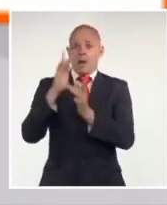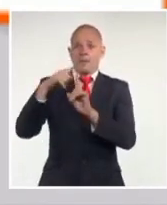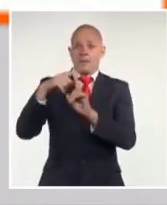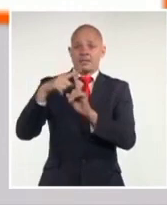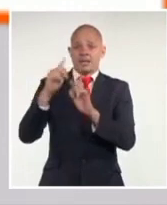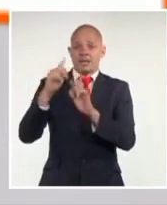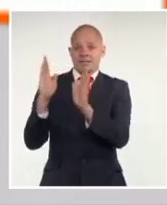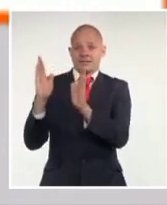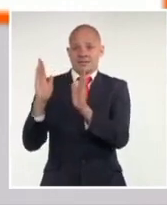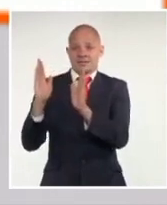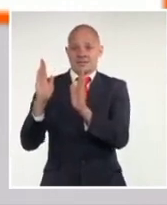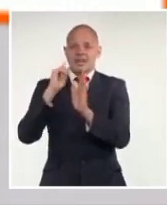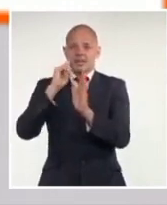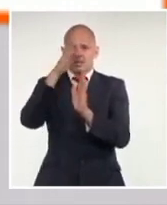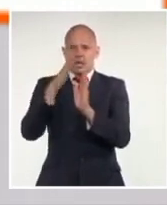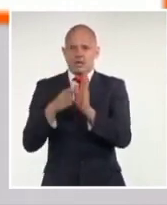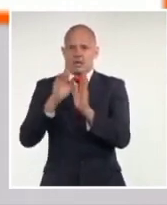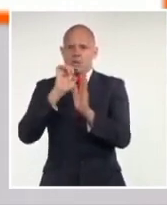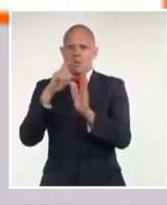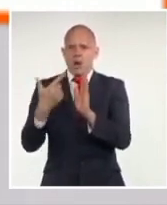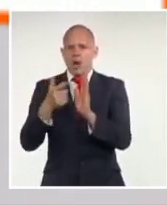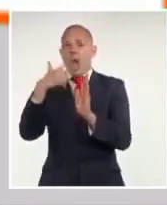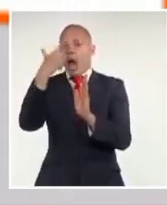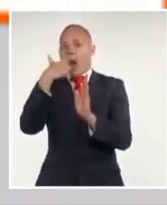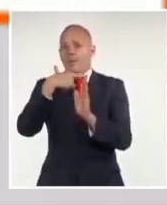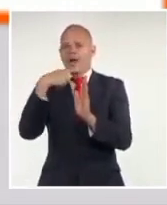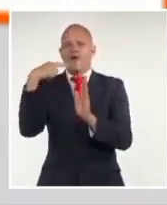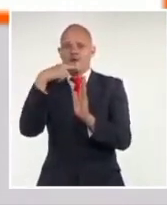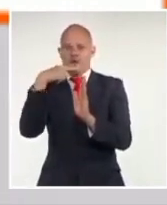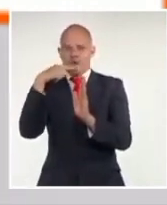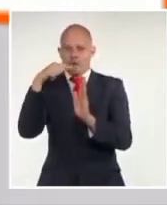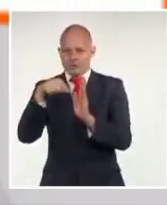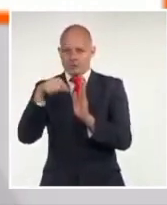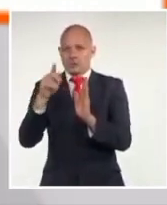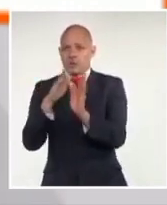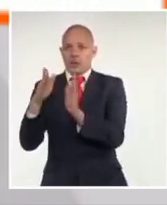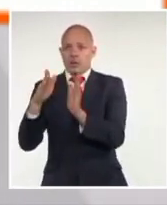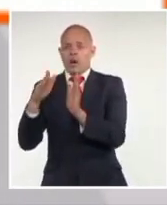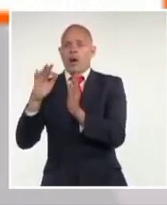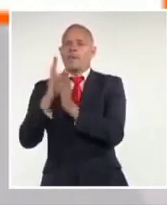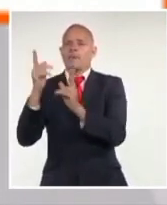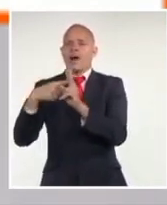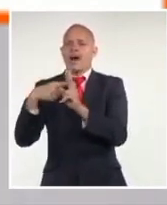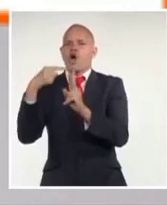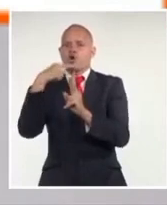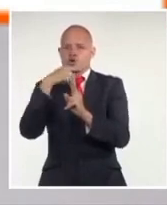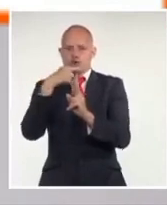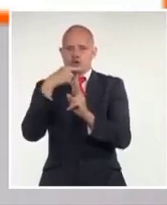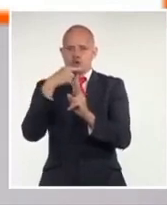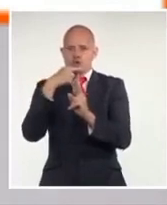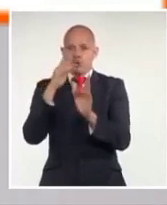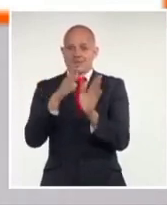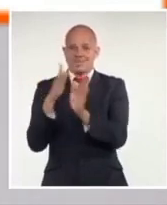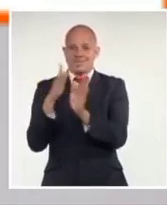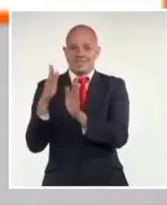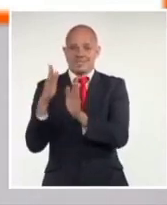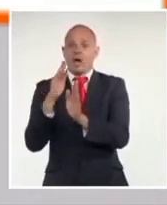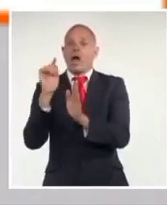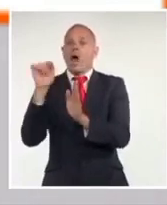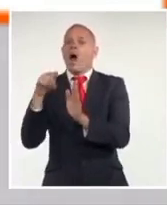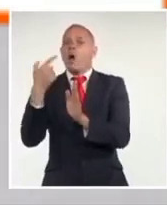pero en la última, que es junio, todo lo que estamos encontrando en los casos graves y críticos de Matanzas es